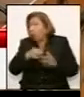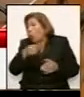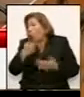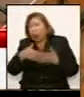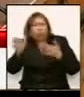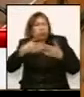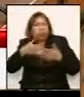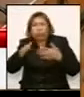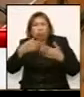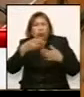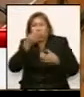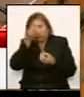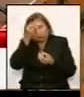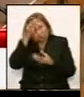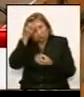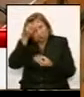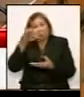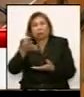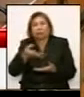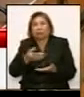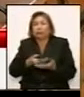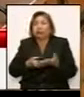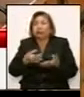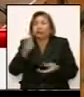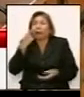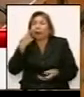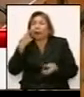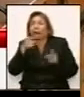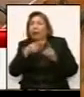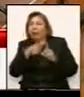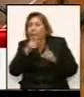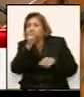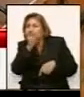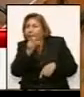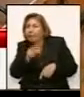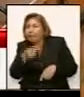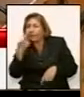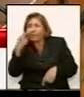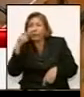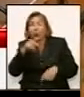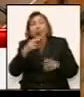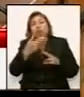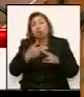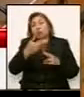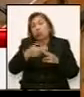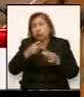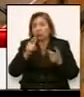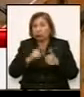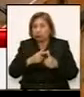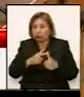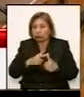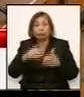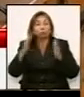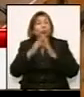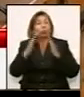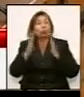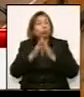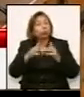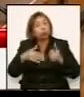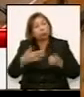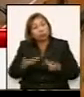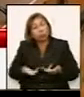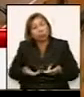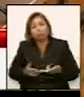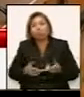dato cualquier toda su información que puede ser usada para identificar a la víctima puede ser su nombre puede ser su lugar de domicilio puede ser